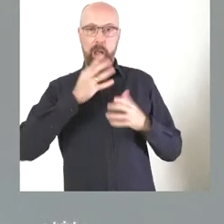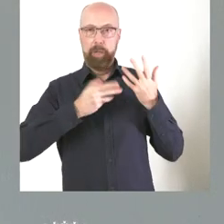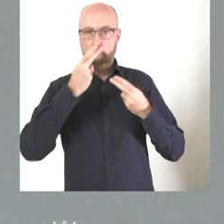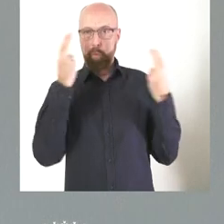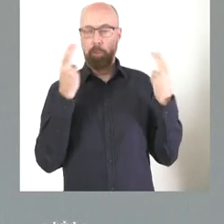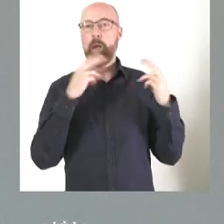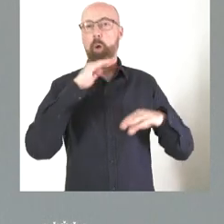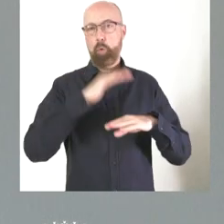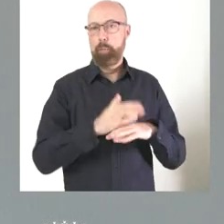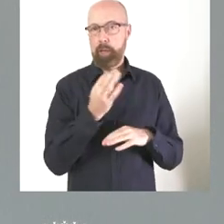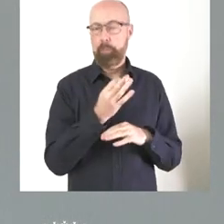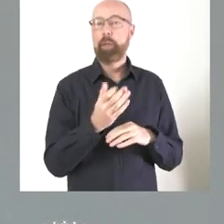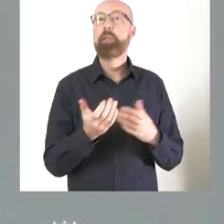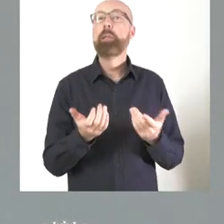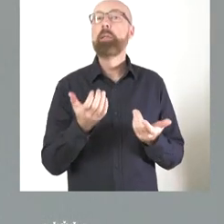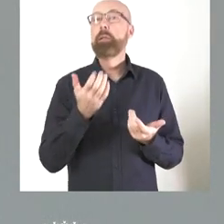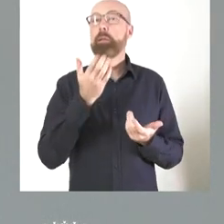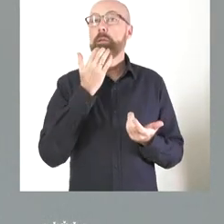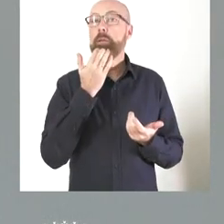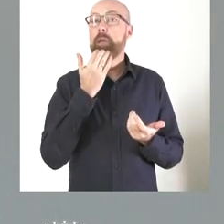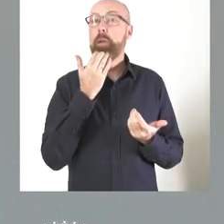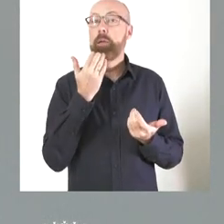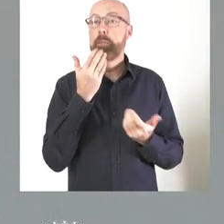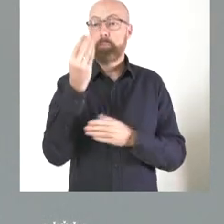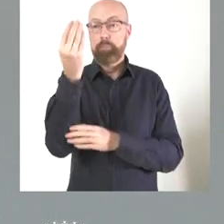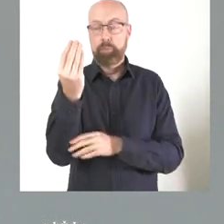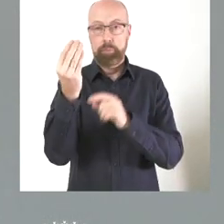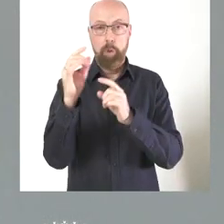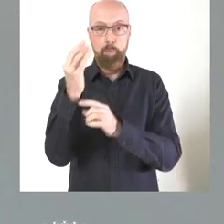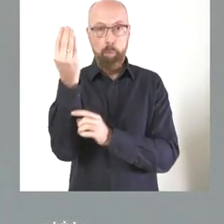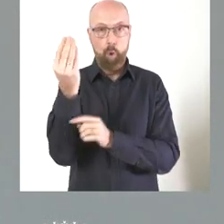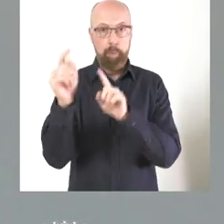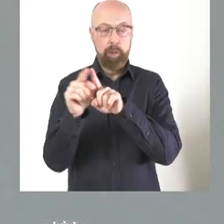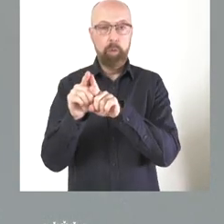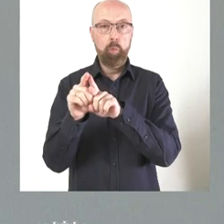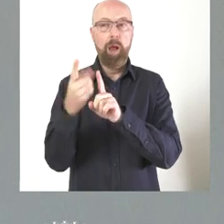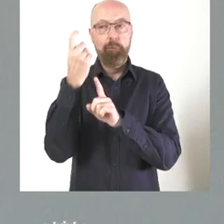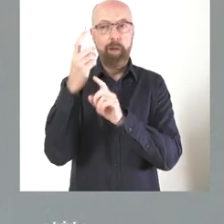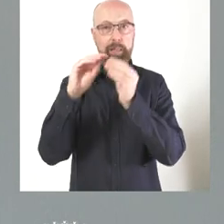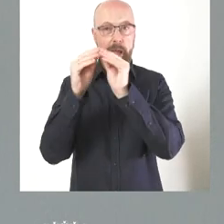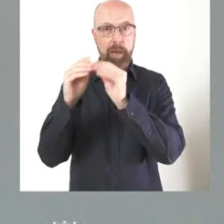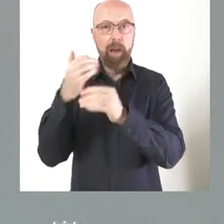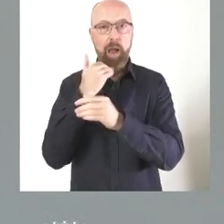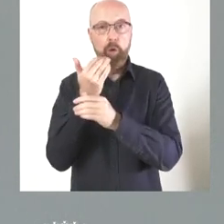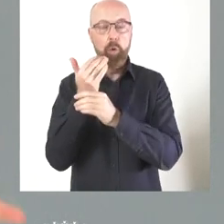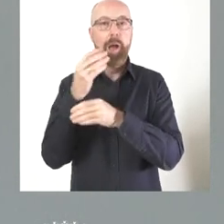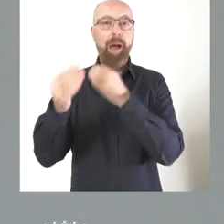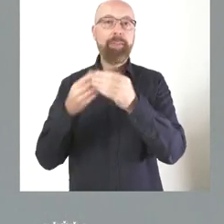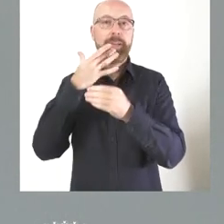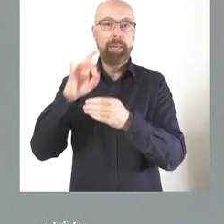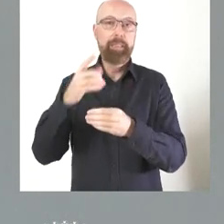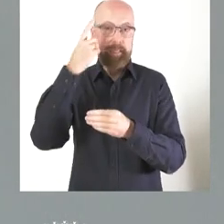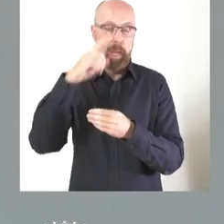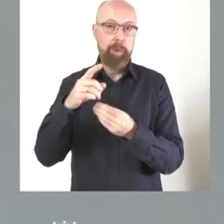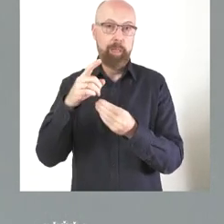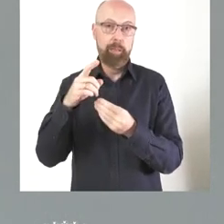si el bien está en un estado de conservación que merece una intervención el que tiene que hacer la intervención como usted sabe ya bien ha